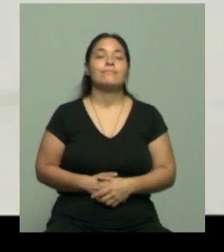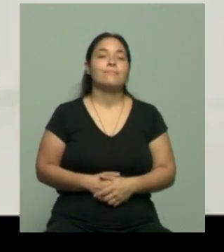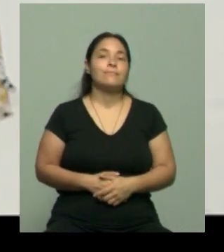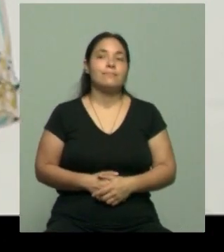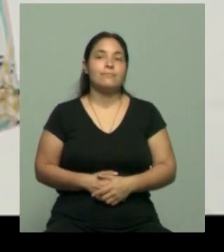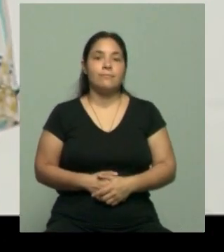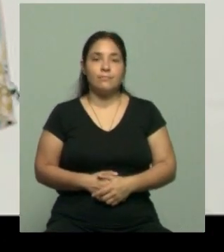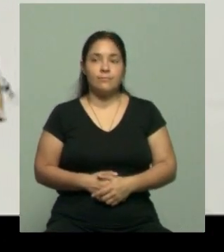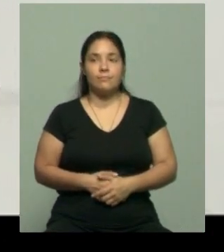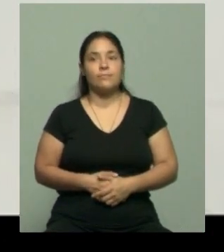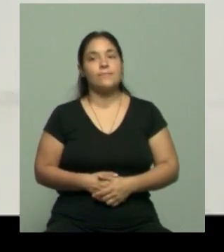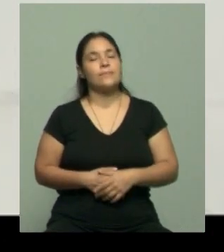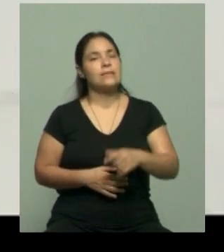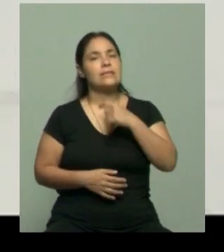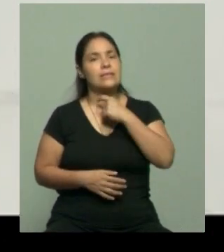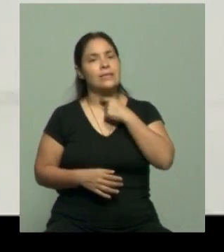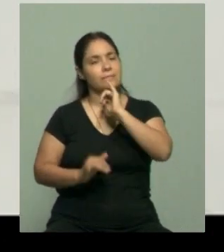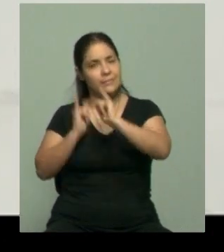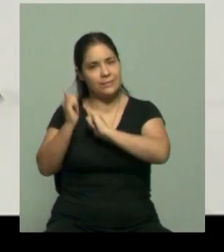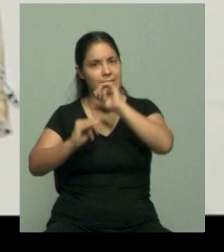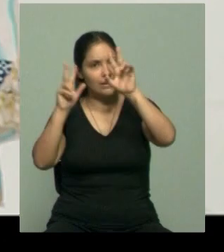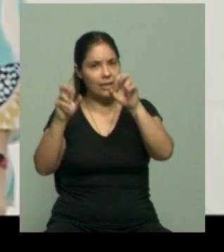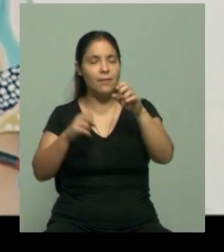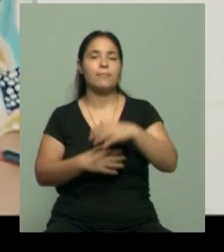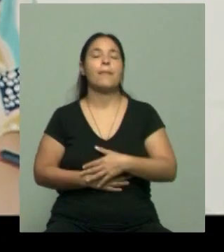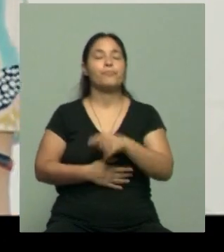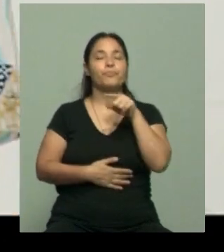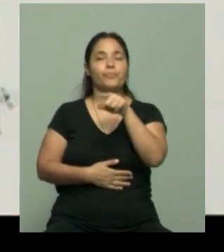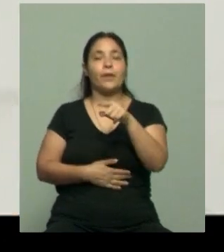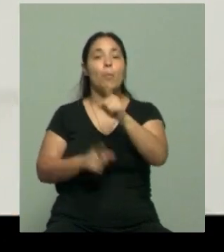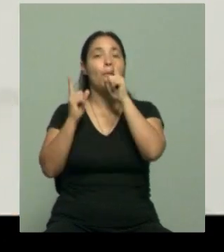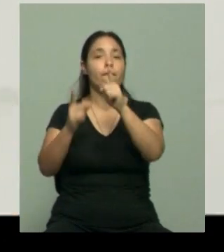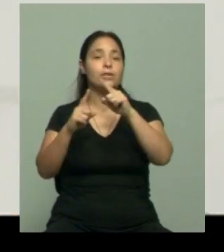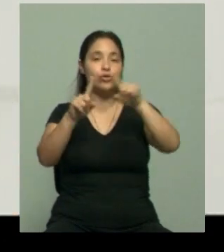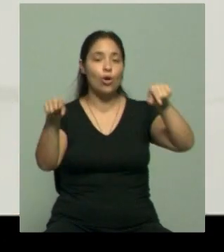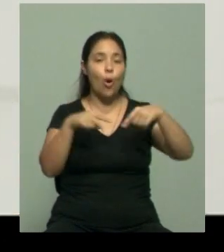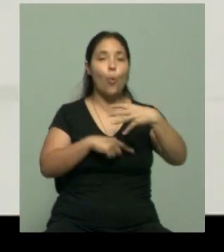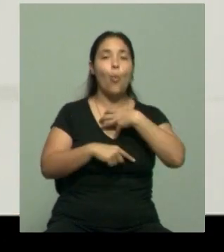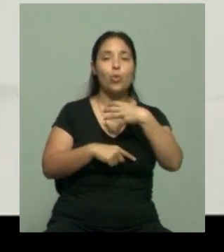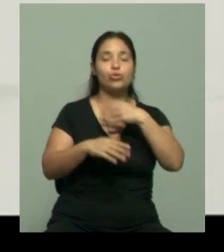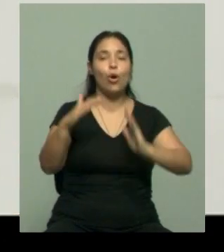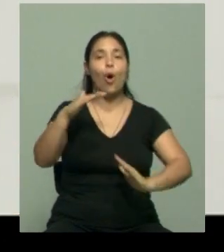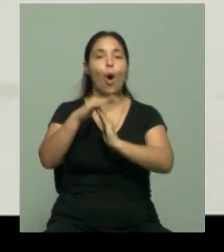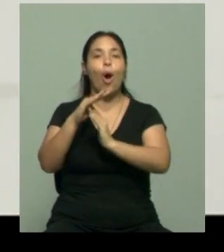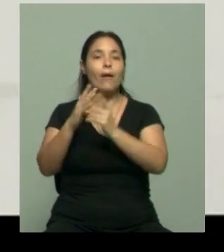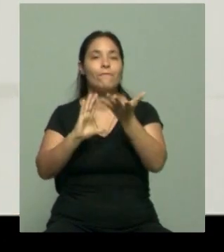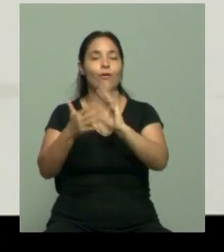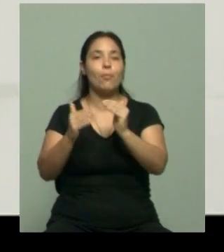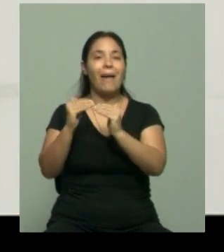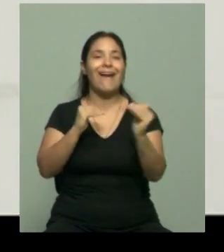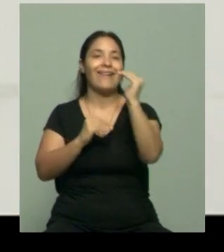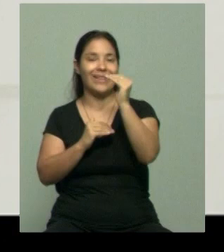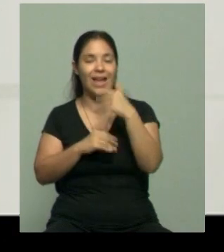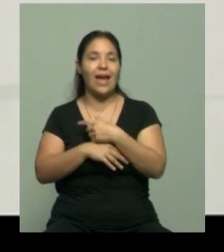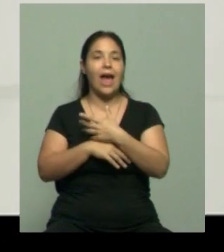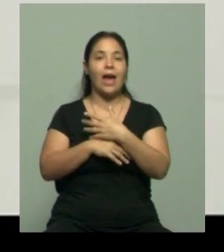Quiero llevarte a esta cuestión de la autoridad del docente en el curso. El valor. El valor, claro, es